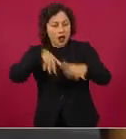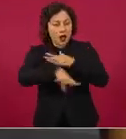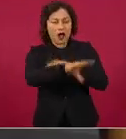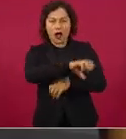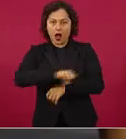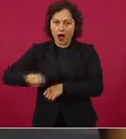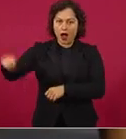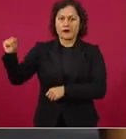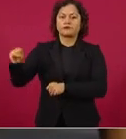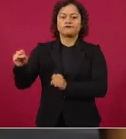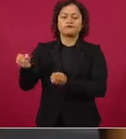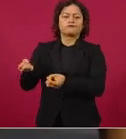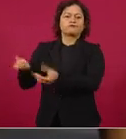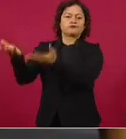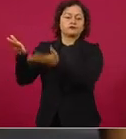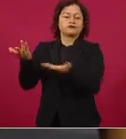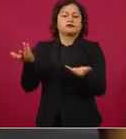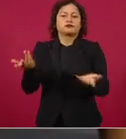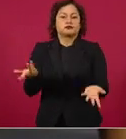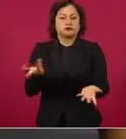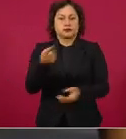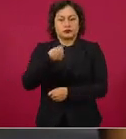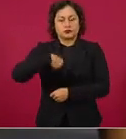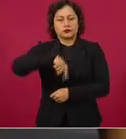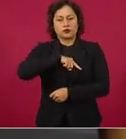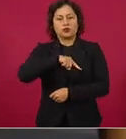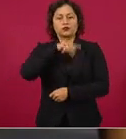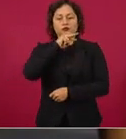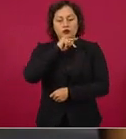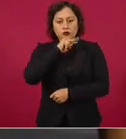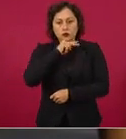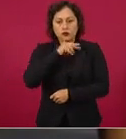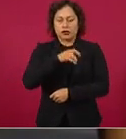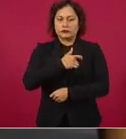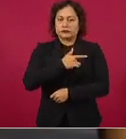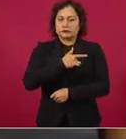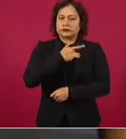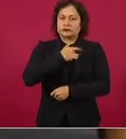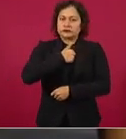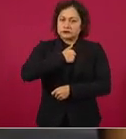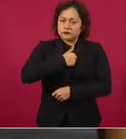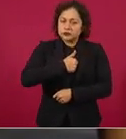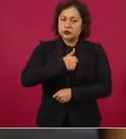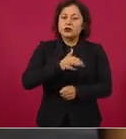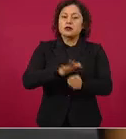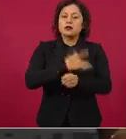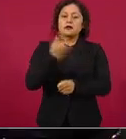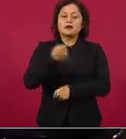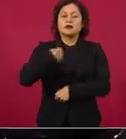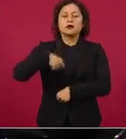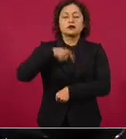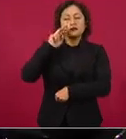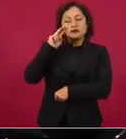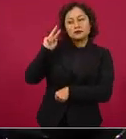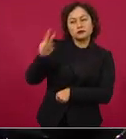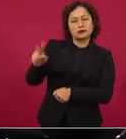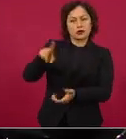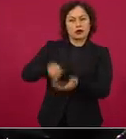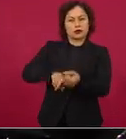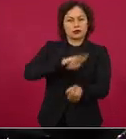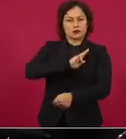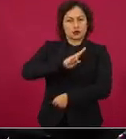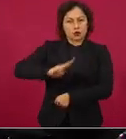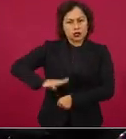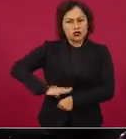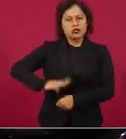están preocupando, que nos duele, y que vemos cómo el municipio, el estado